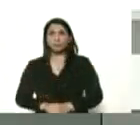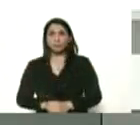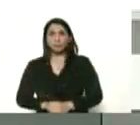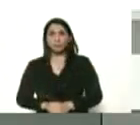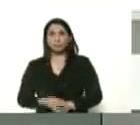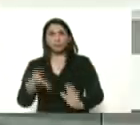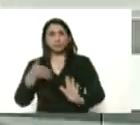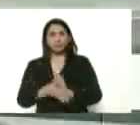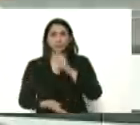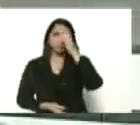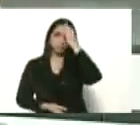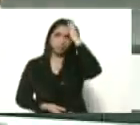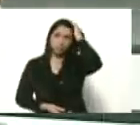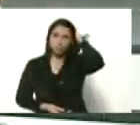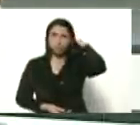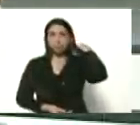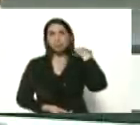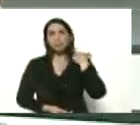precisamente.